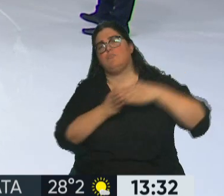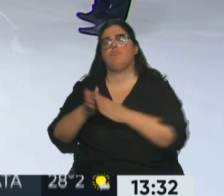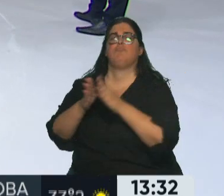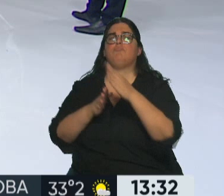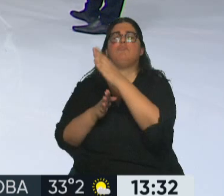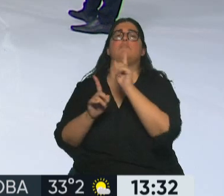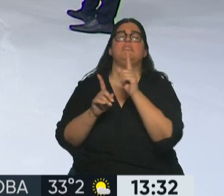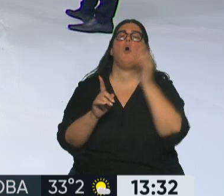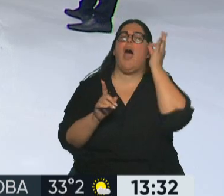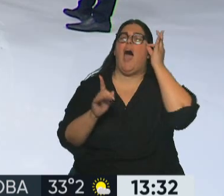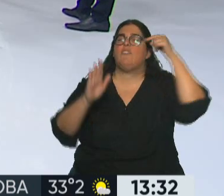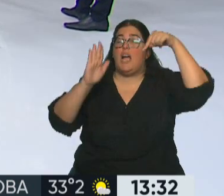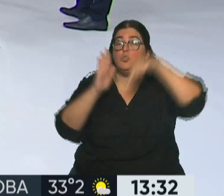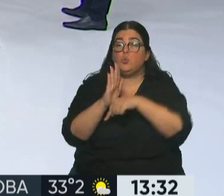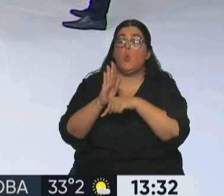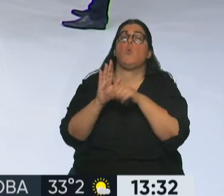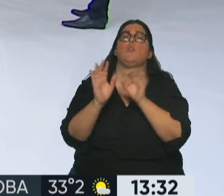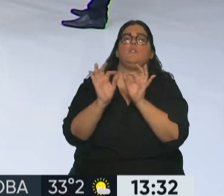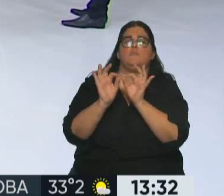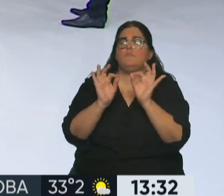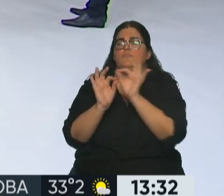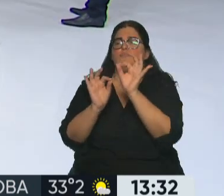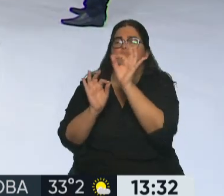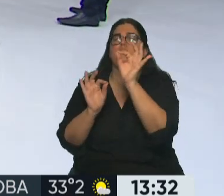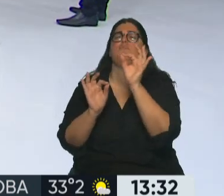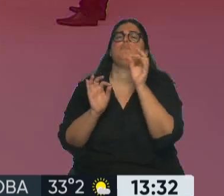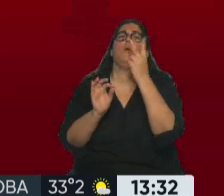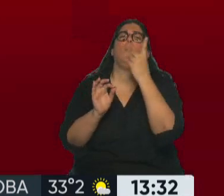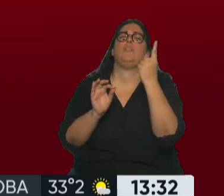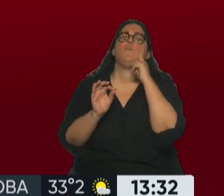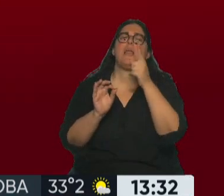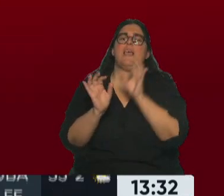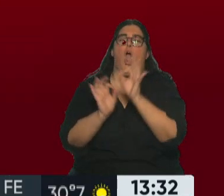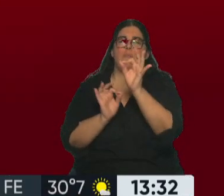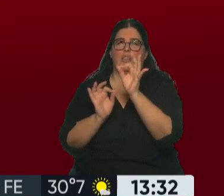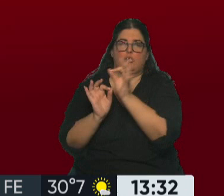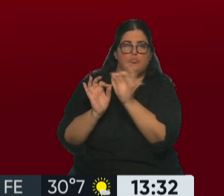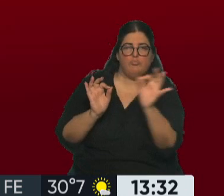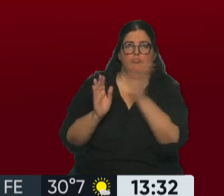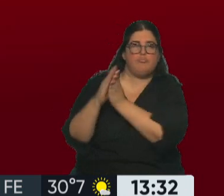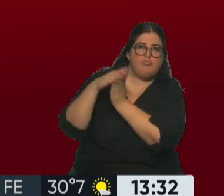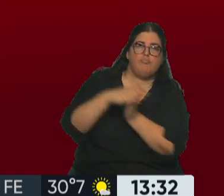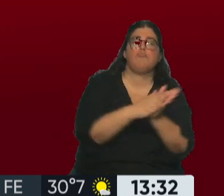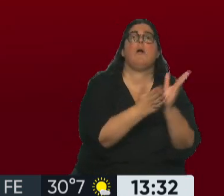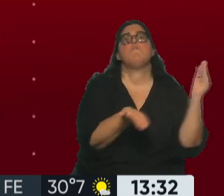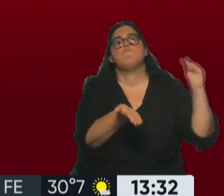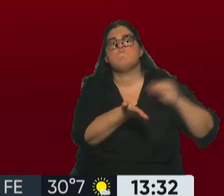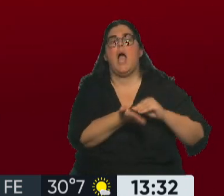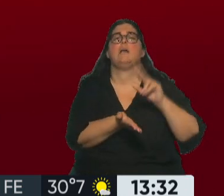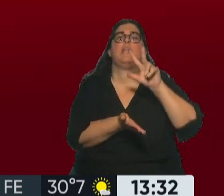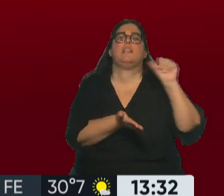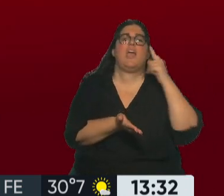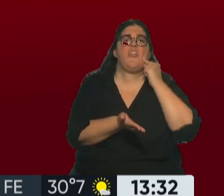extremo sur de África 11,800 millas náuticas un poco más de 21,000 km y 36 días más de navegación casi el